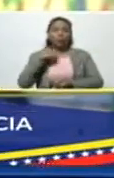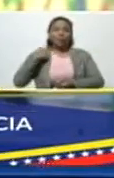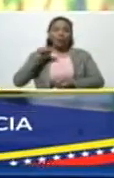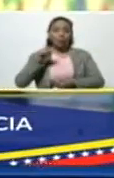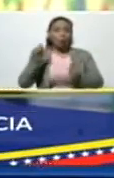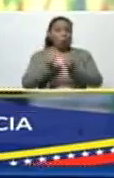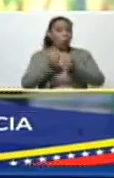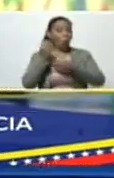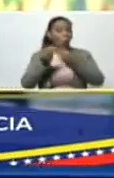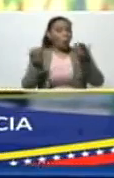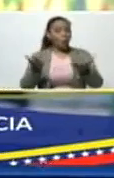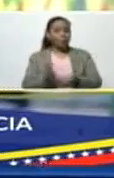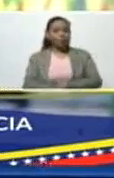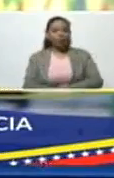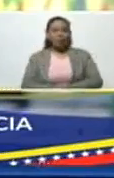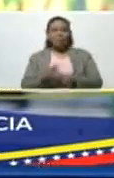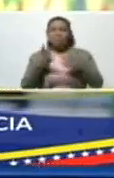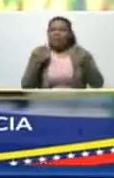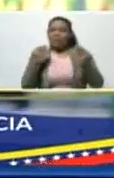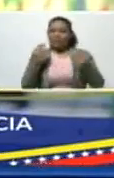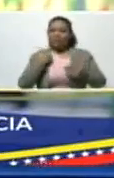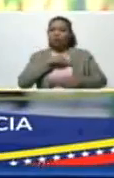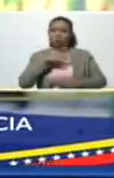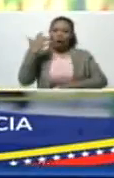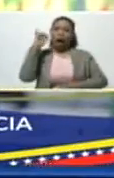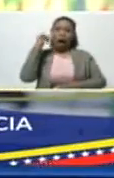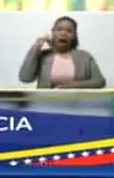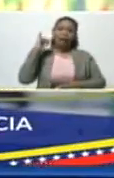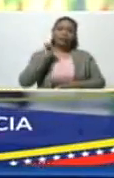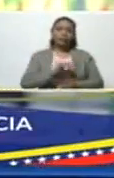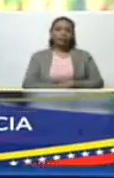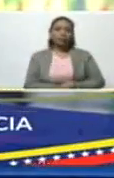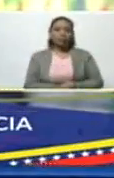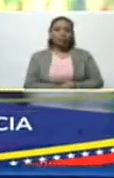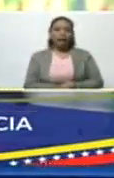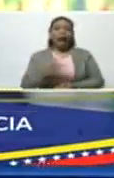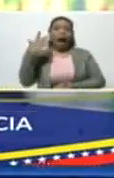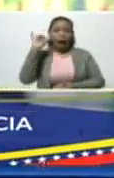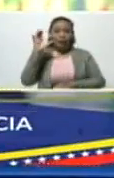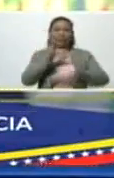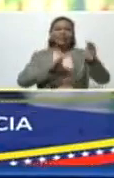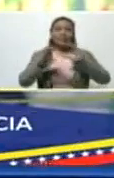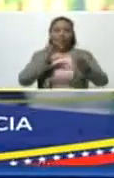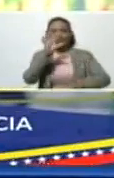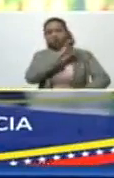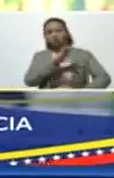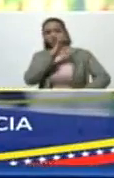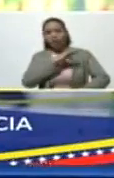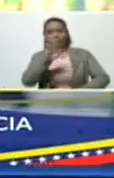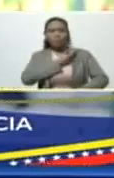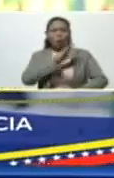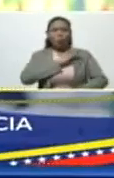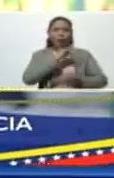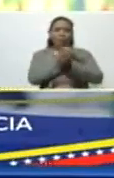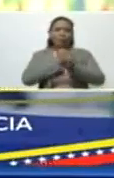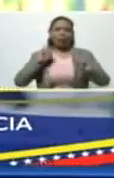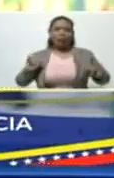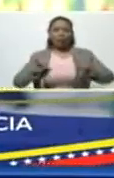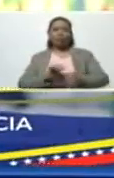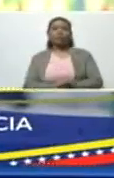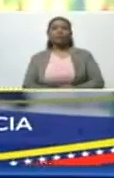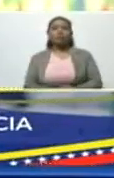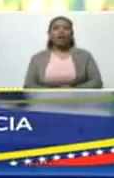qué, bastante tenemos con qué. Tenemos una ciencia soberana, propia, independiente.